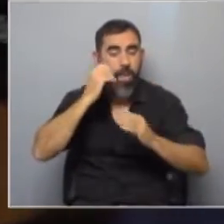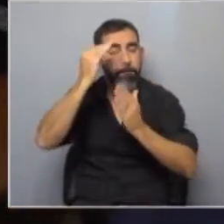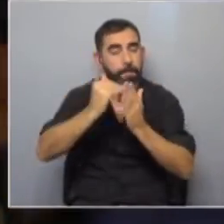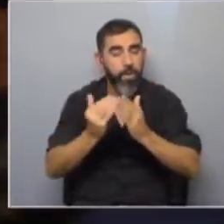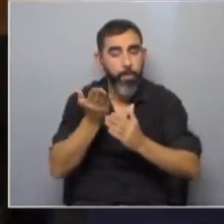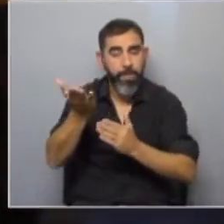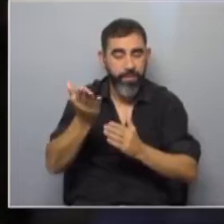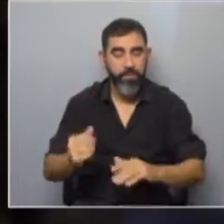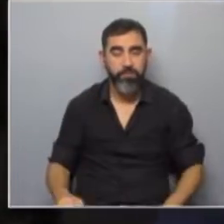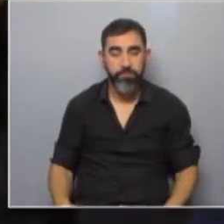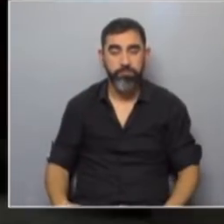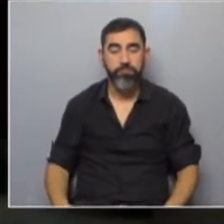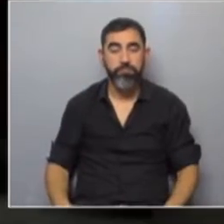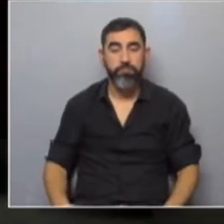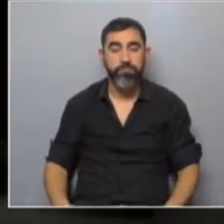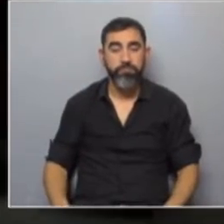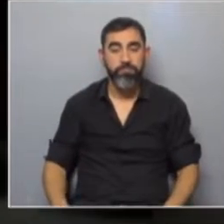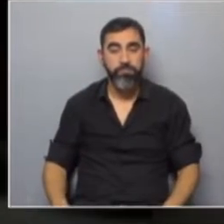personas de 60 años o más.